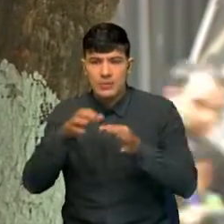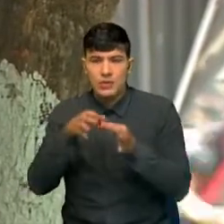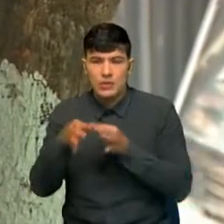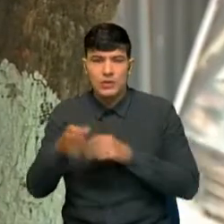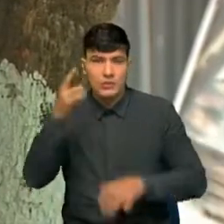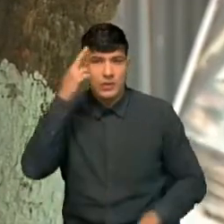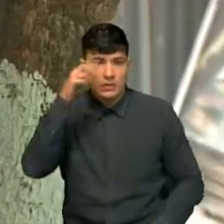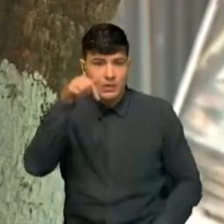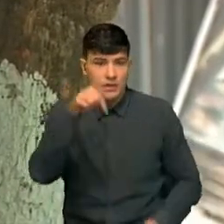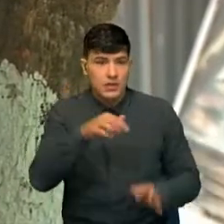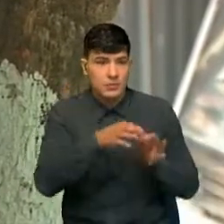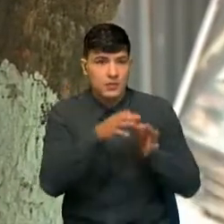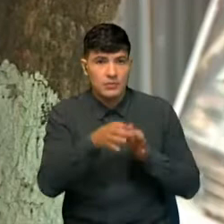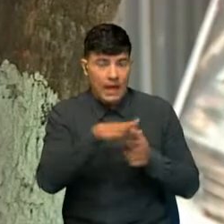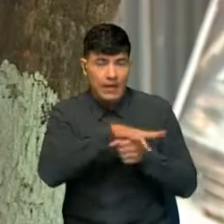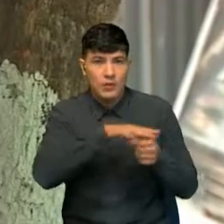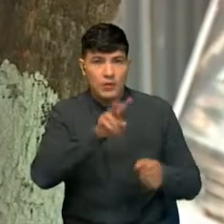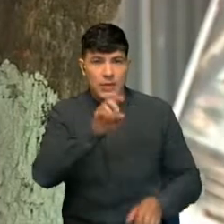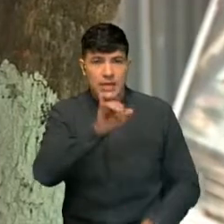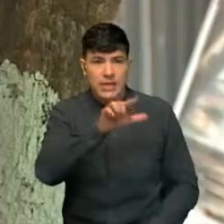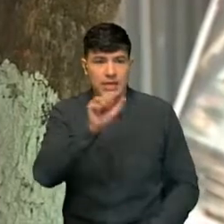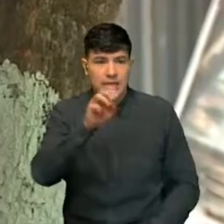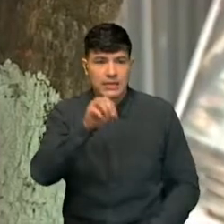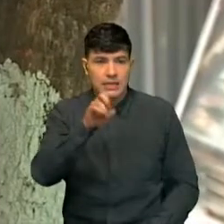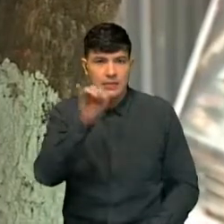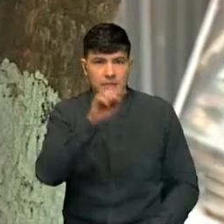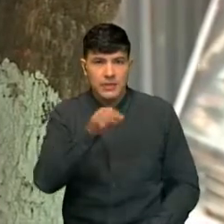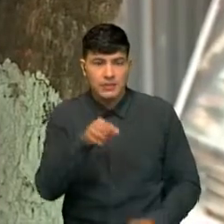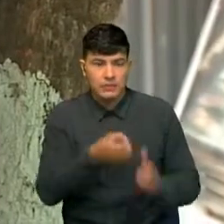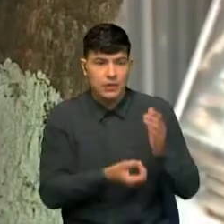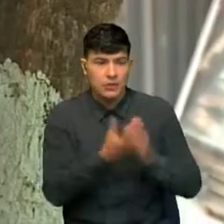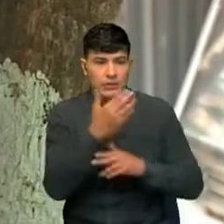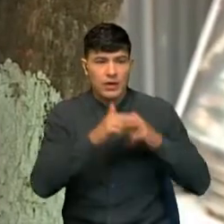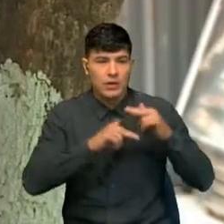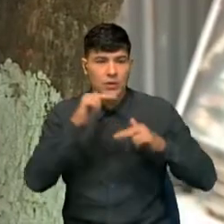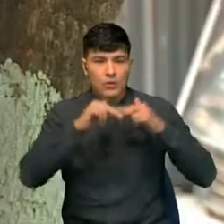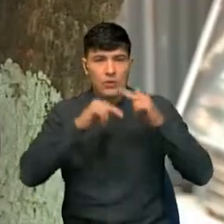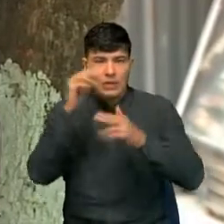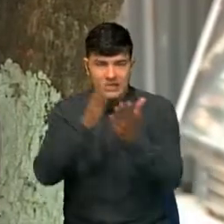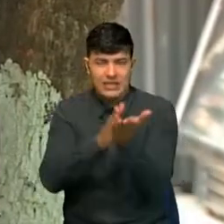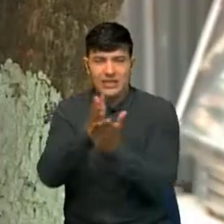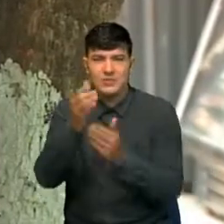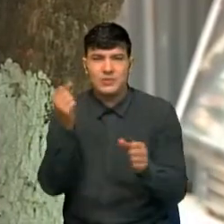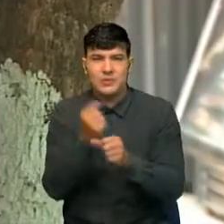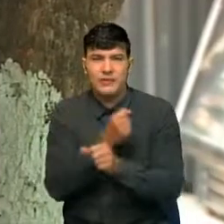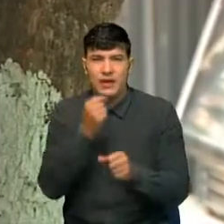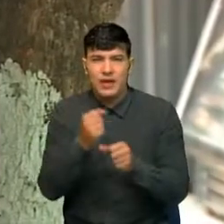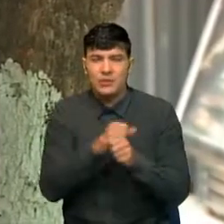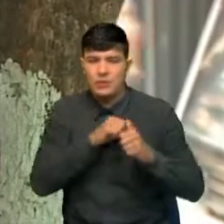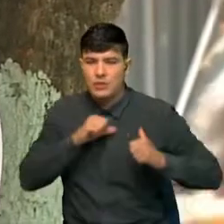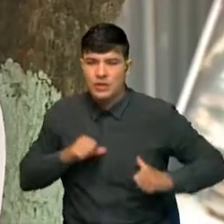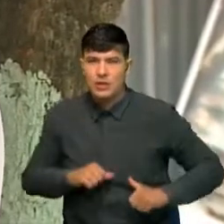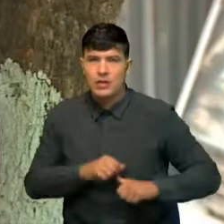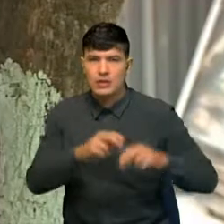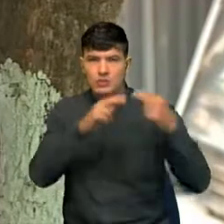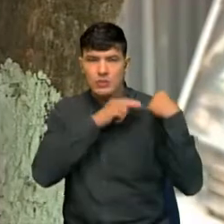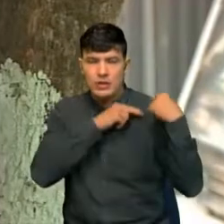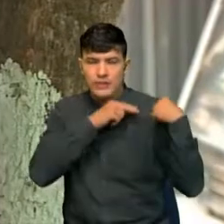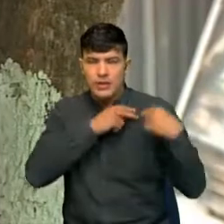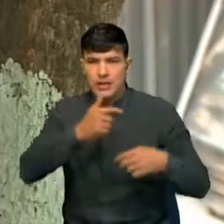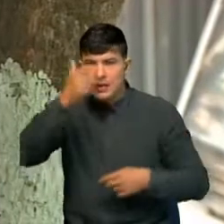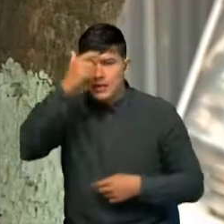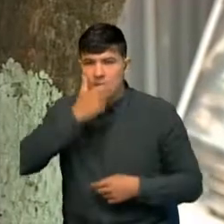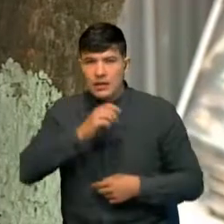momento acá en Villampis pues vamos a dejar una nueva obra. Seguimos trabajando de corazón, con responsabilidad, con la seriedad